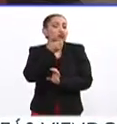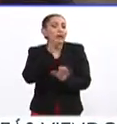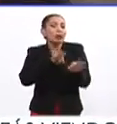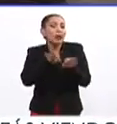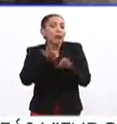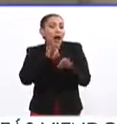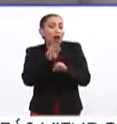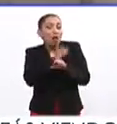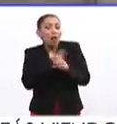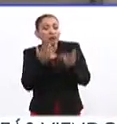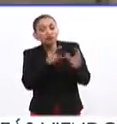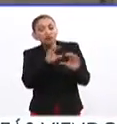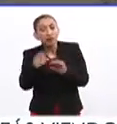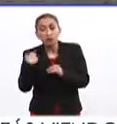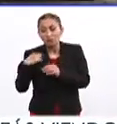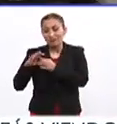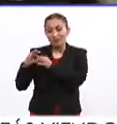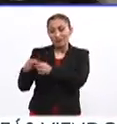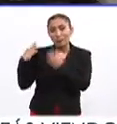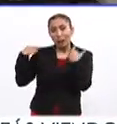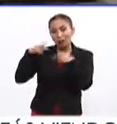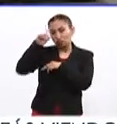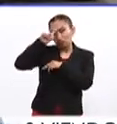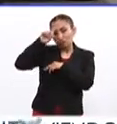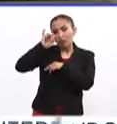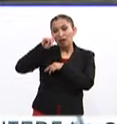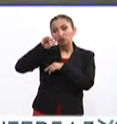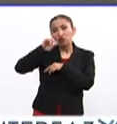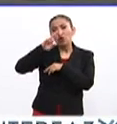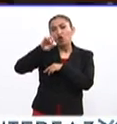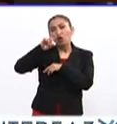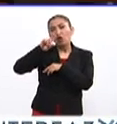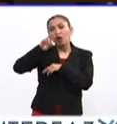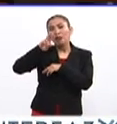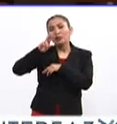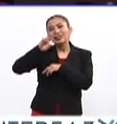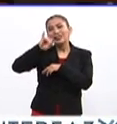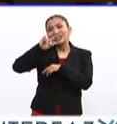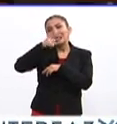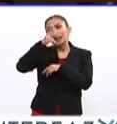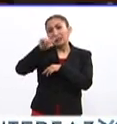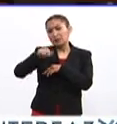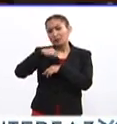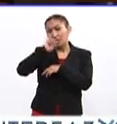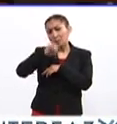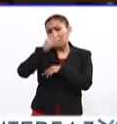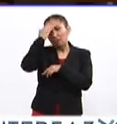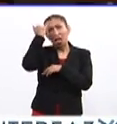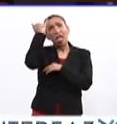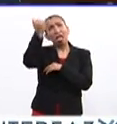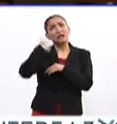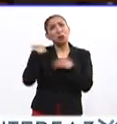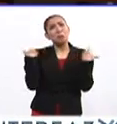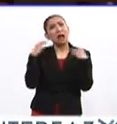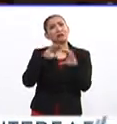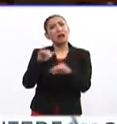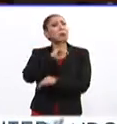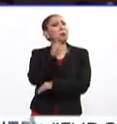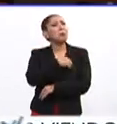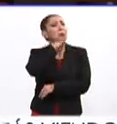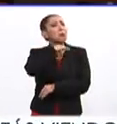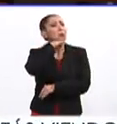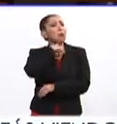trabajo académico y de la mano de su profesor y mentor, Fausto Rodríguez. Yo no tenía idea de que yo iba a hacer esto. Realmente